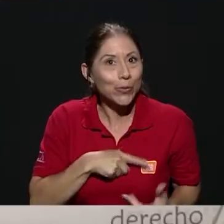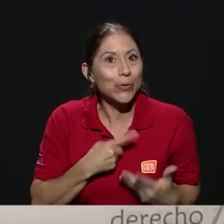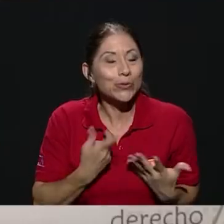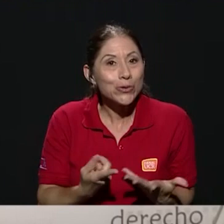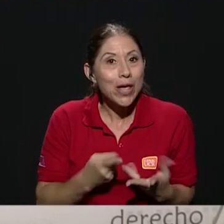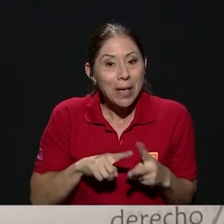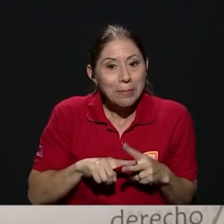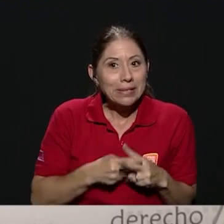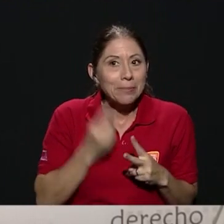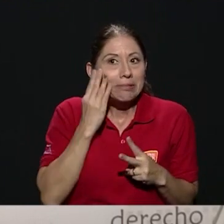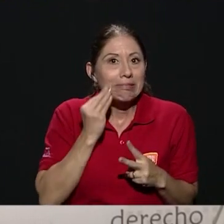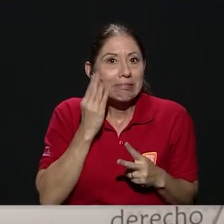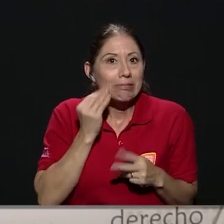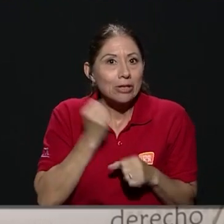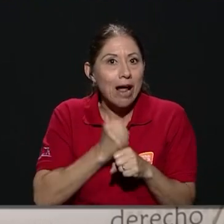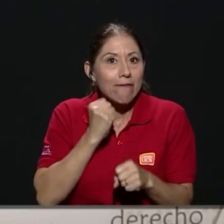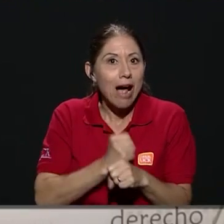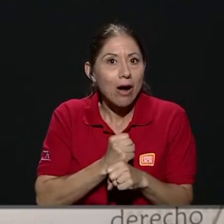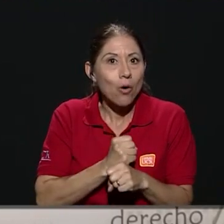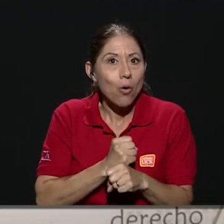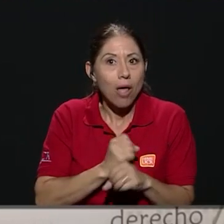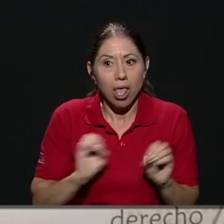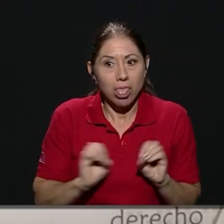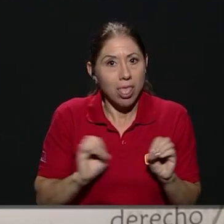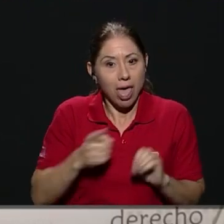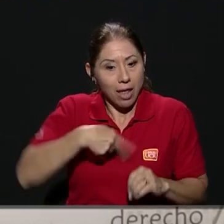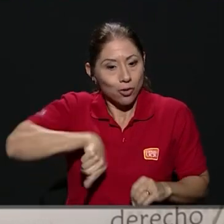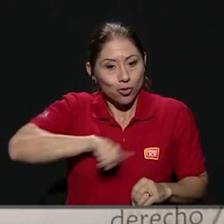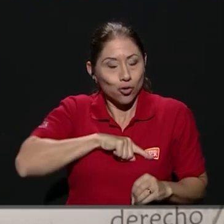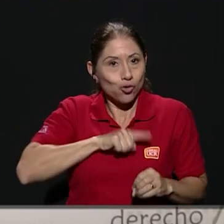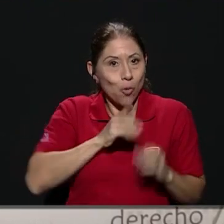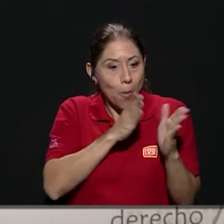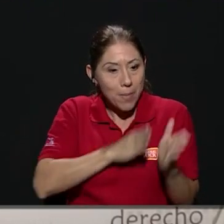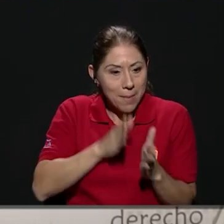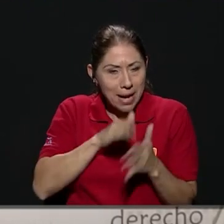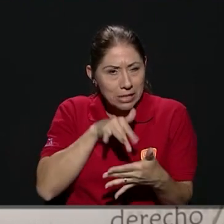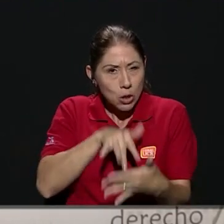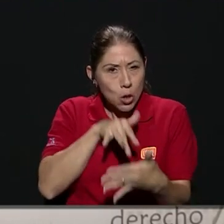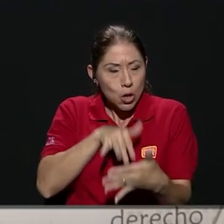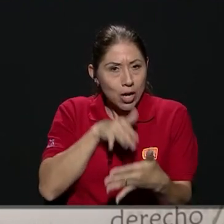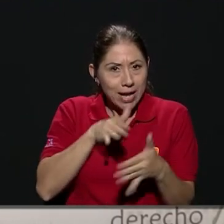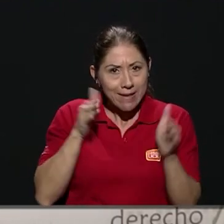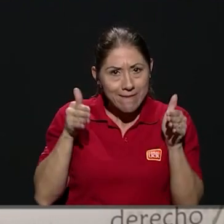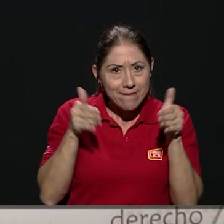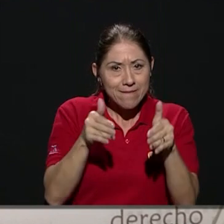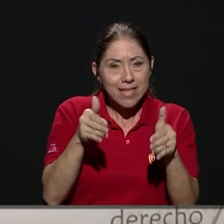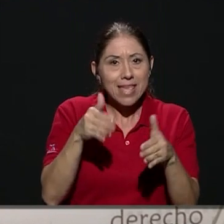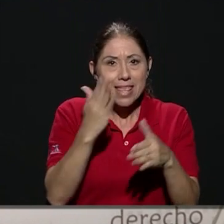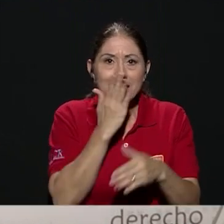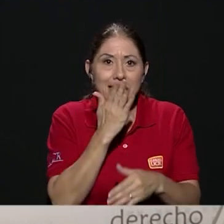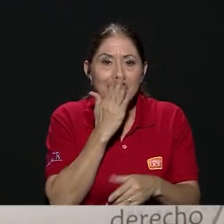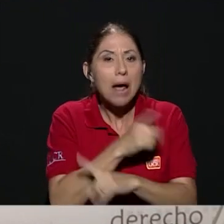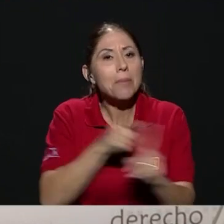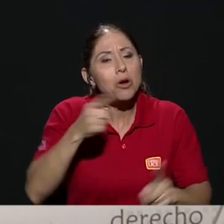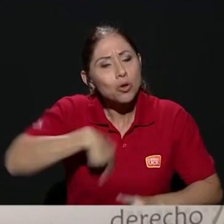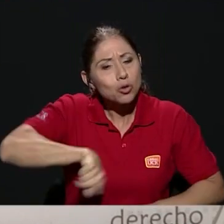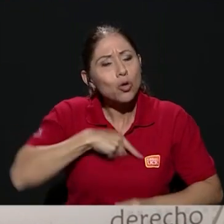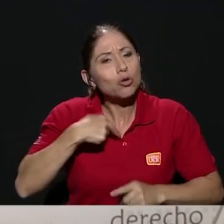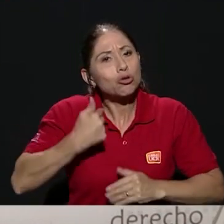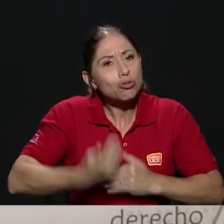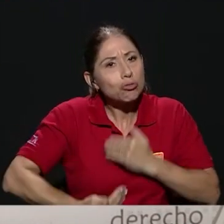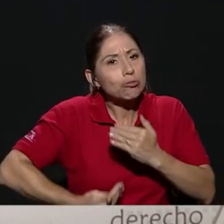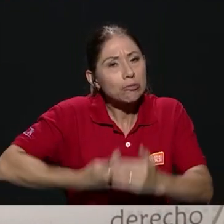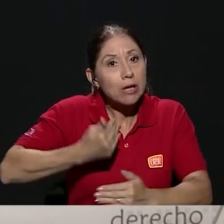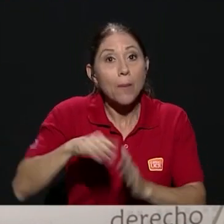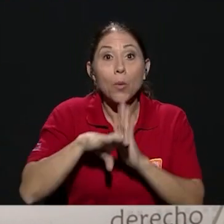a hacer un trabajo sin tener una formación indígena, pero que lo hemos, creo que construido en el caminar, porque, por